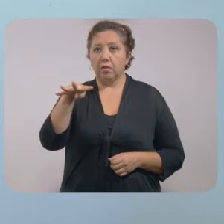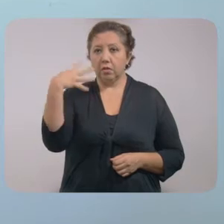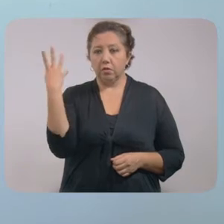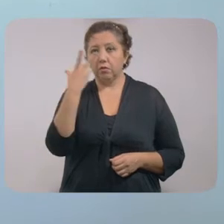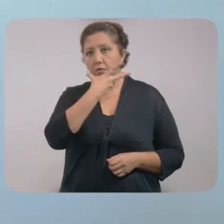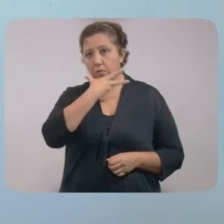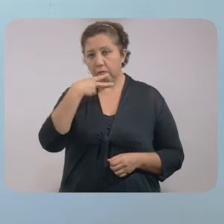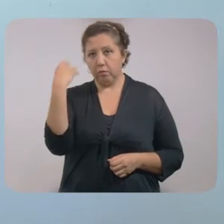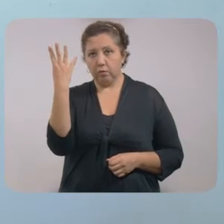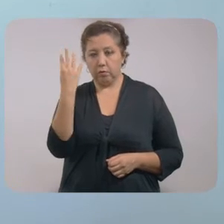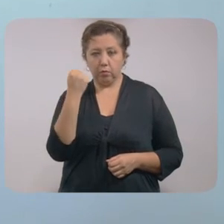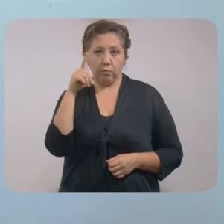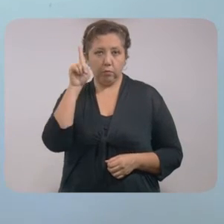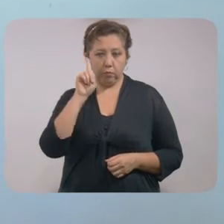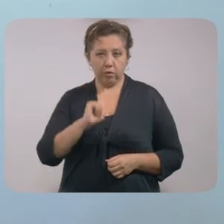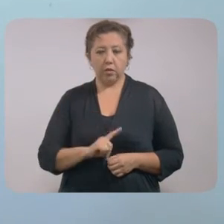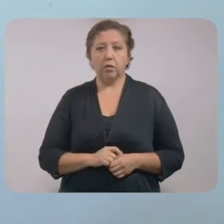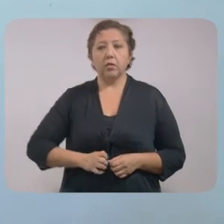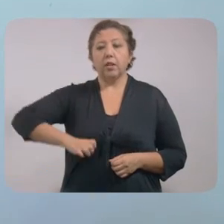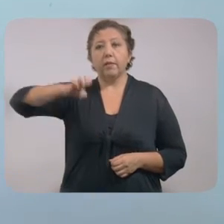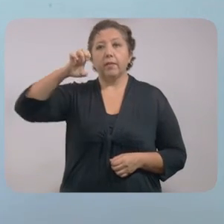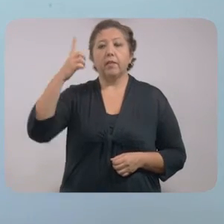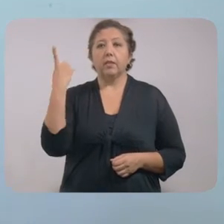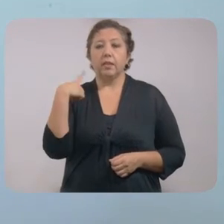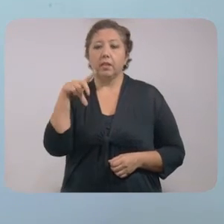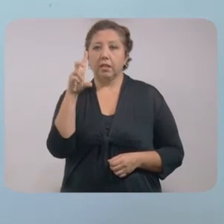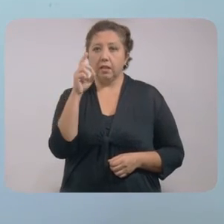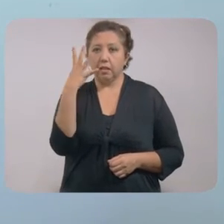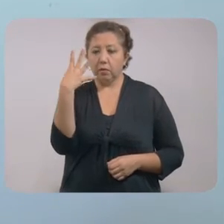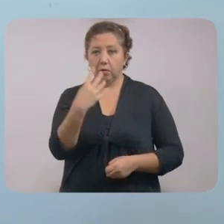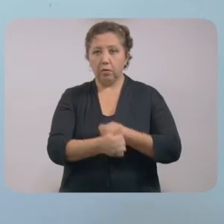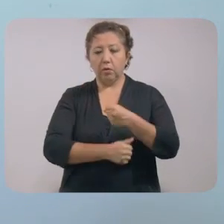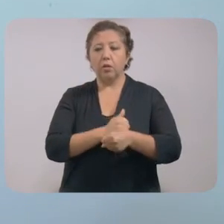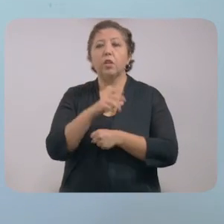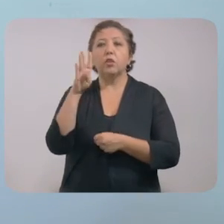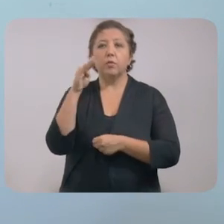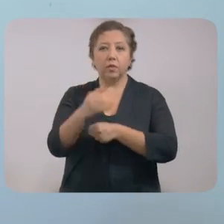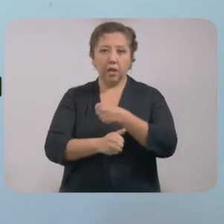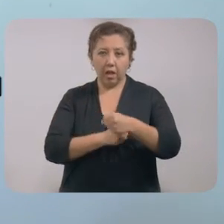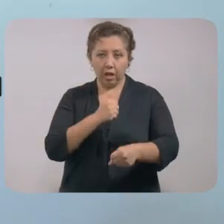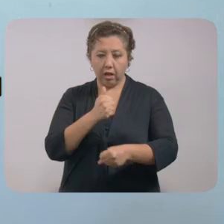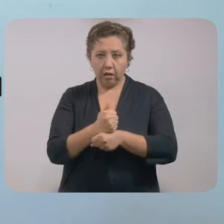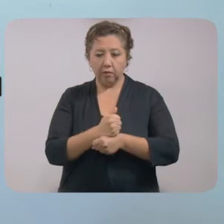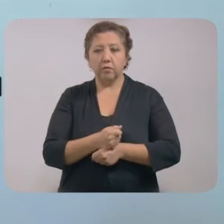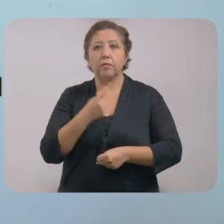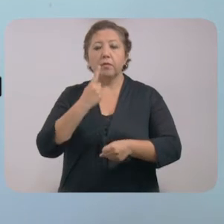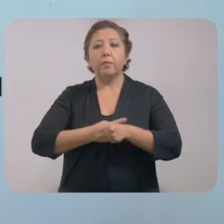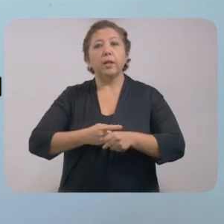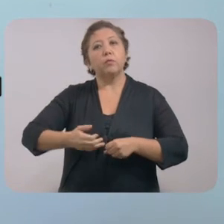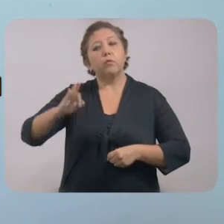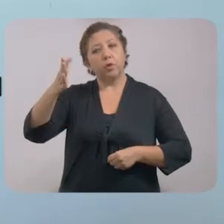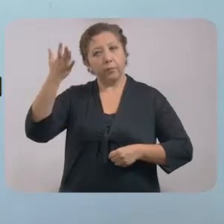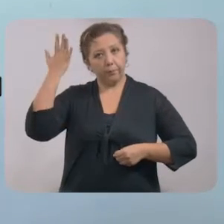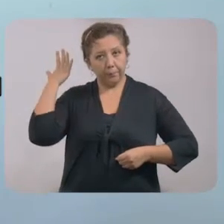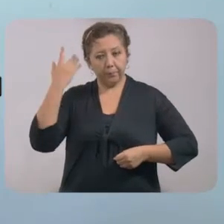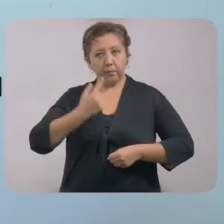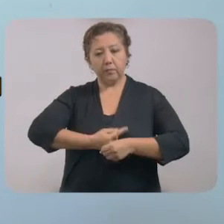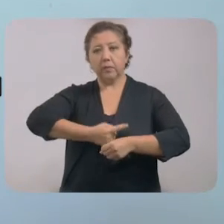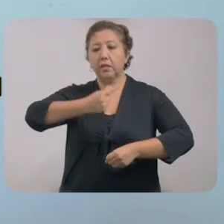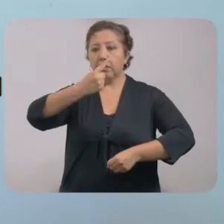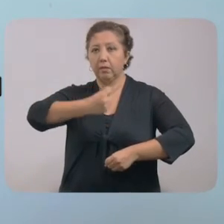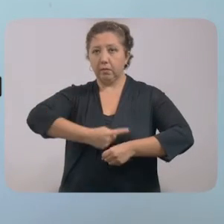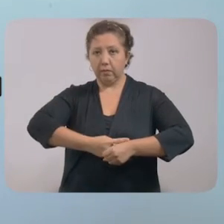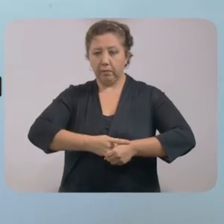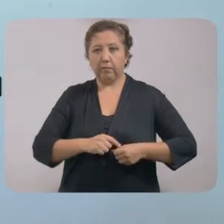14 hombres y 9 mujeres, de un rango de edad de 34 años a 90 años. Sus principales enfermedades fueron